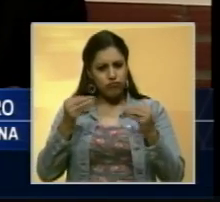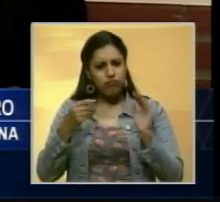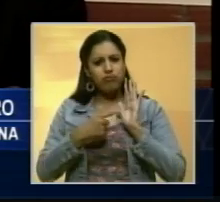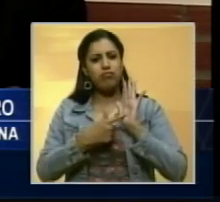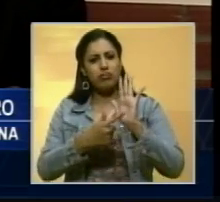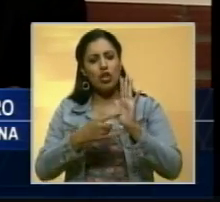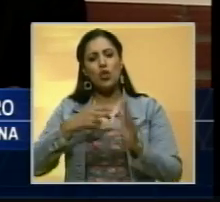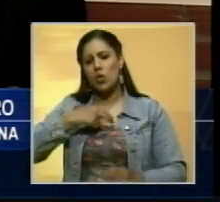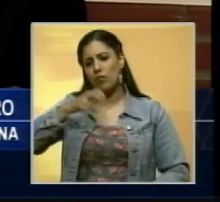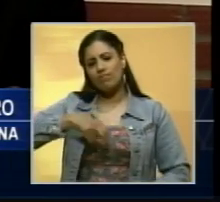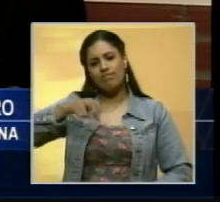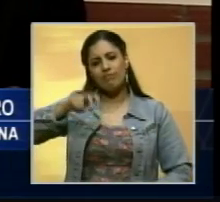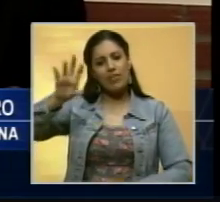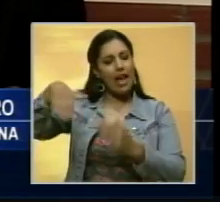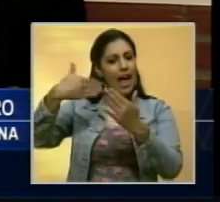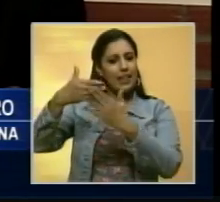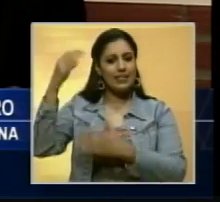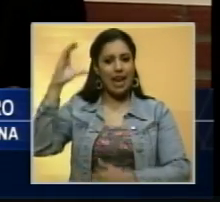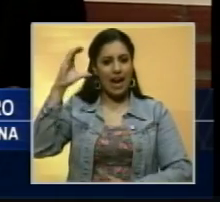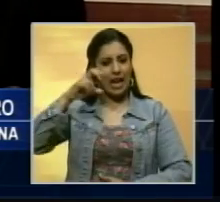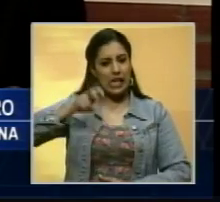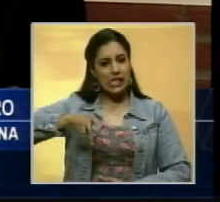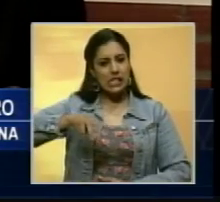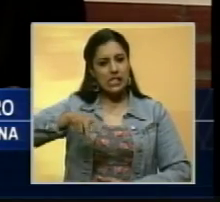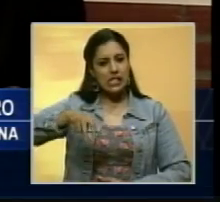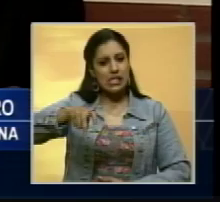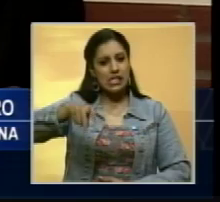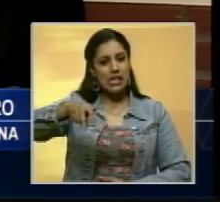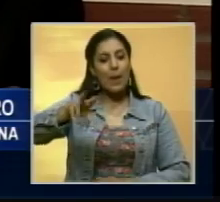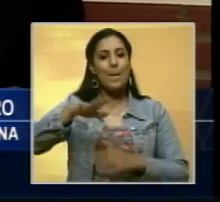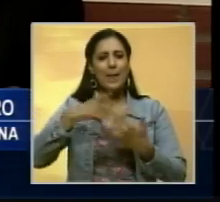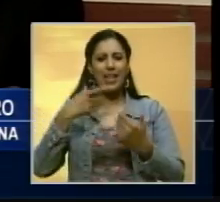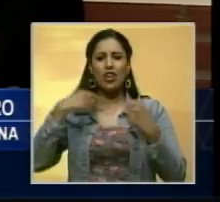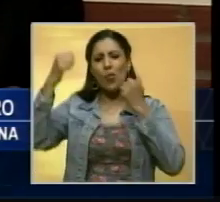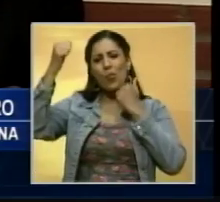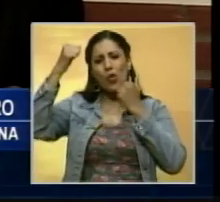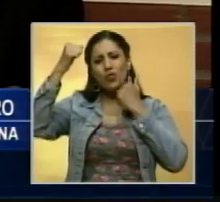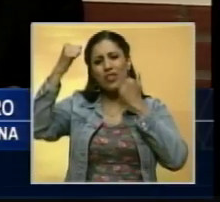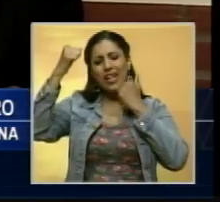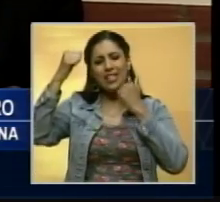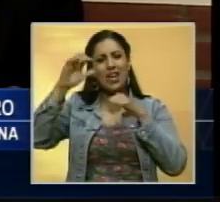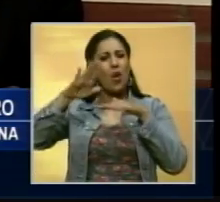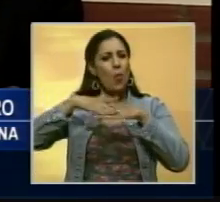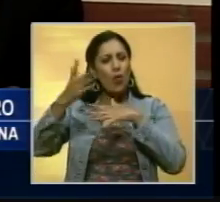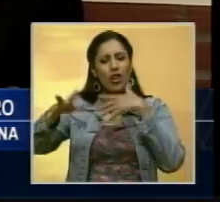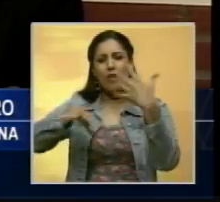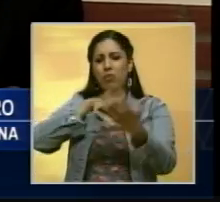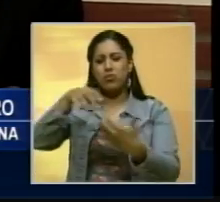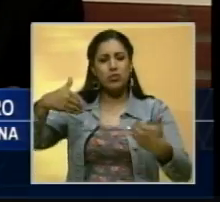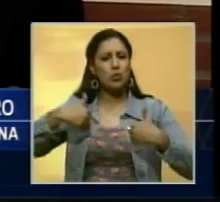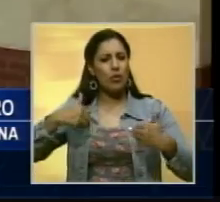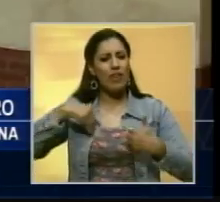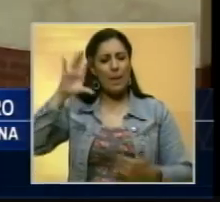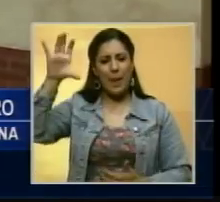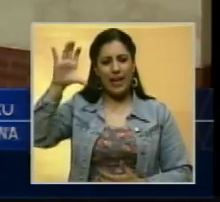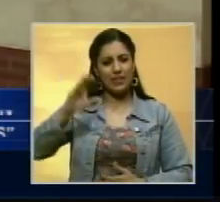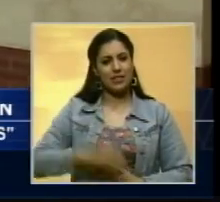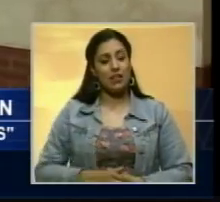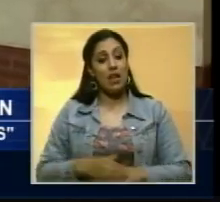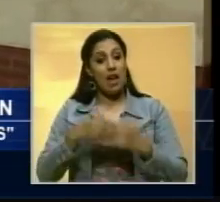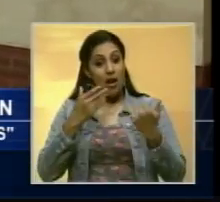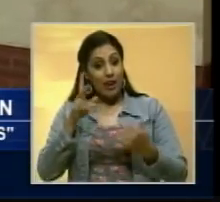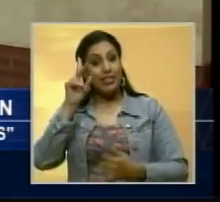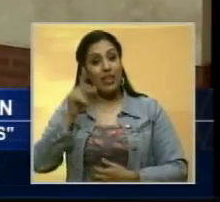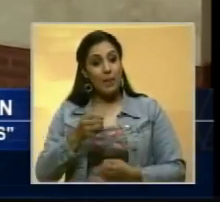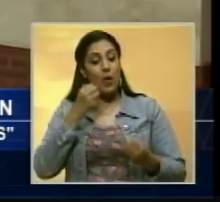el trasladarse a Caracas caminando como una medida de protesta ante la situación que vive el país. Asimismo,